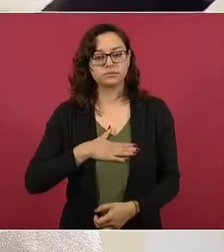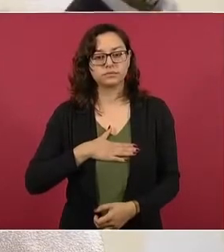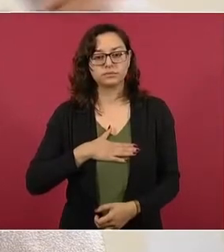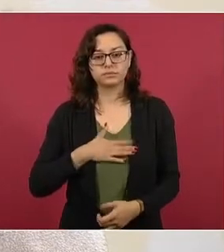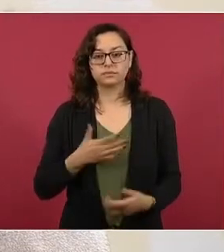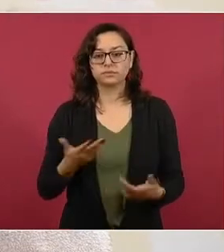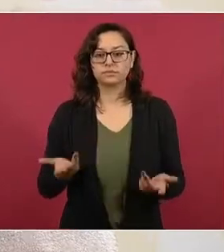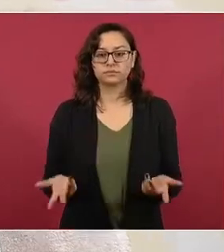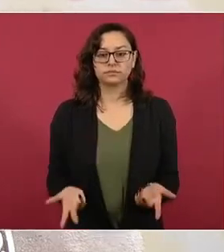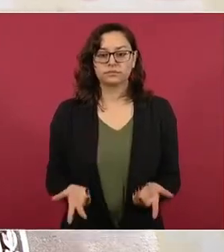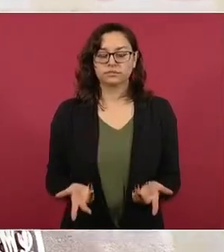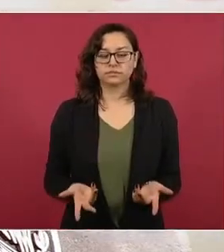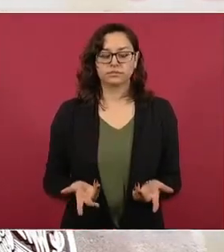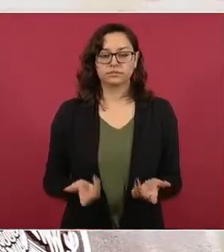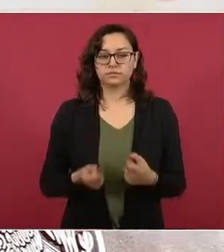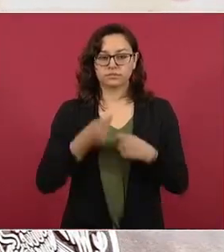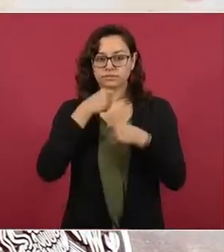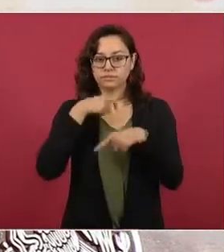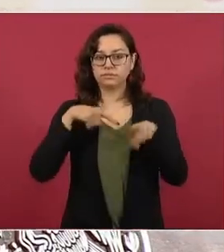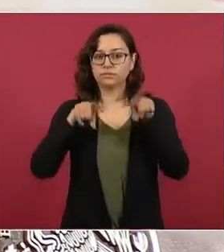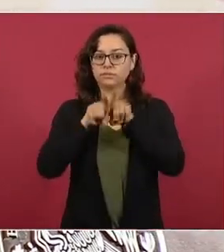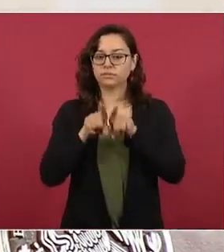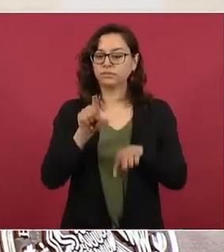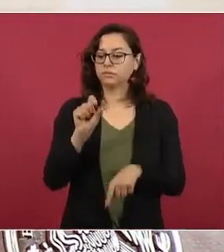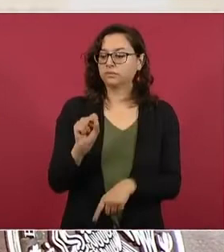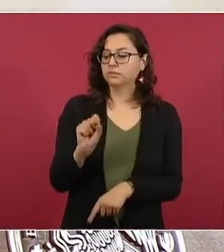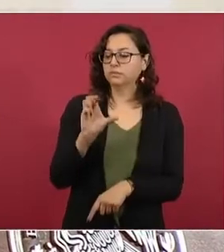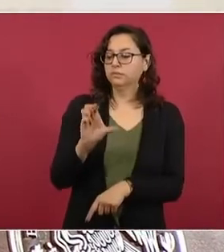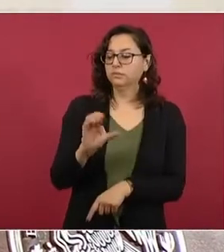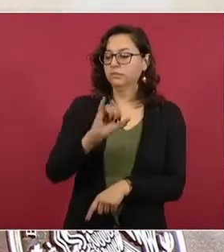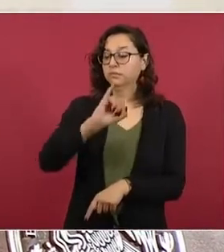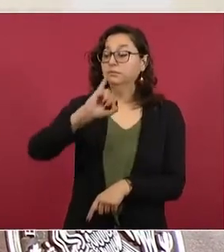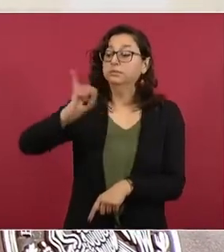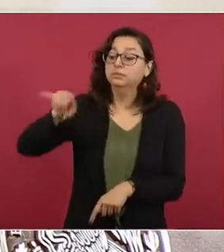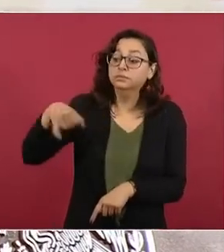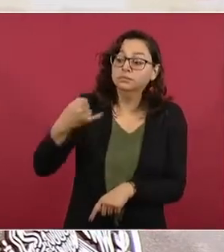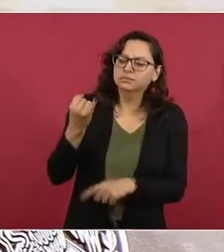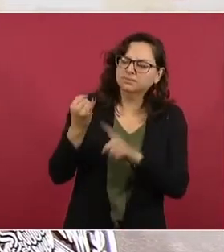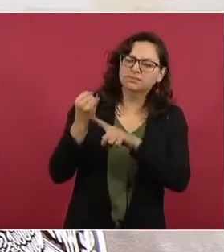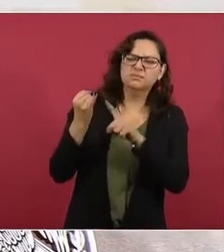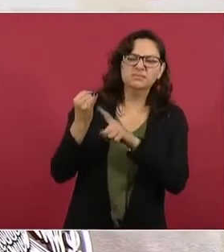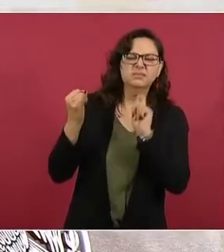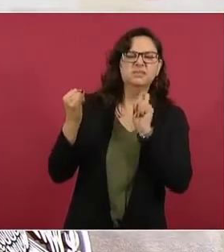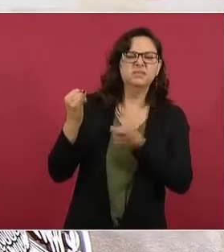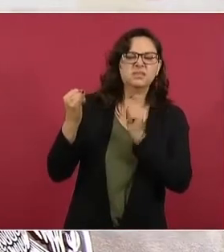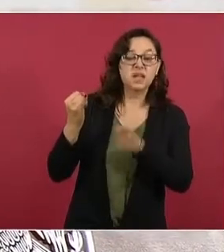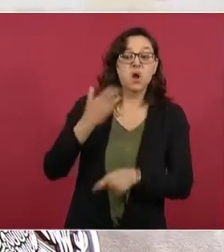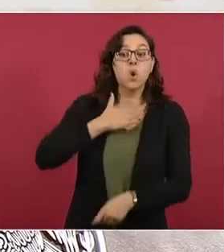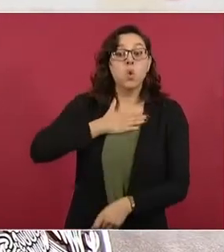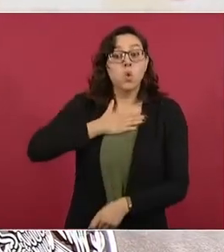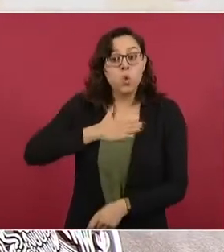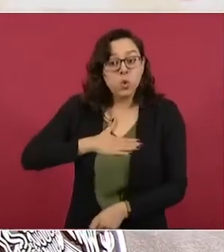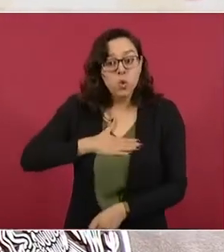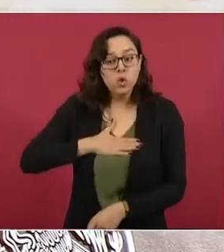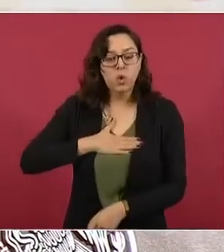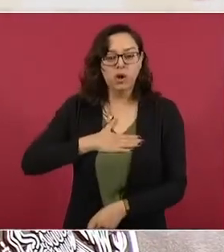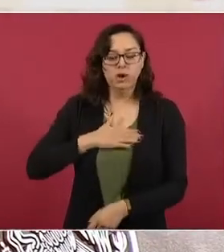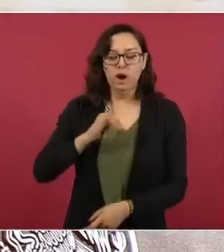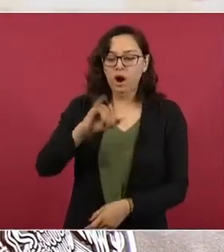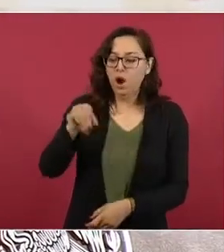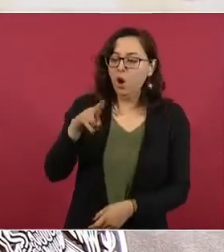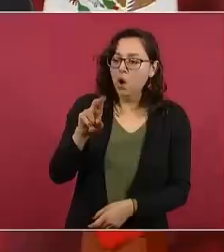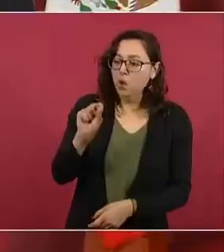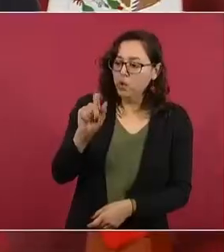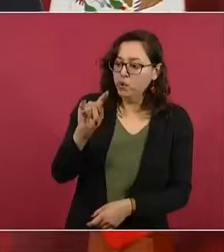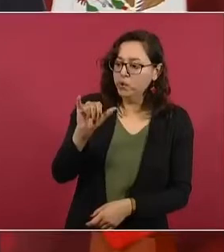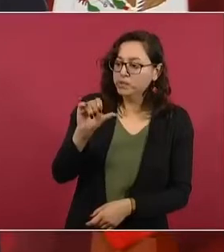Es como la Corte, es Suprema Corte de Justicia de la Nación, no es la Suprema Corte